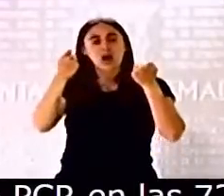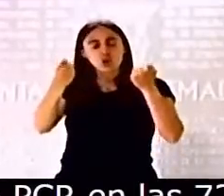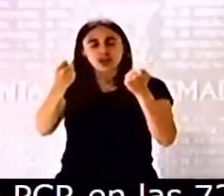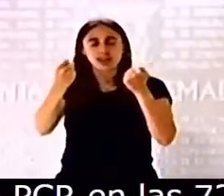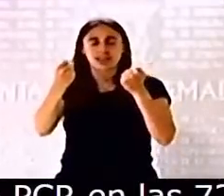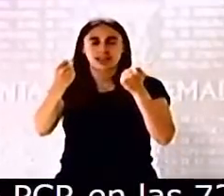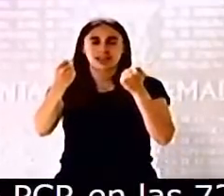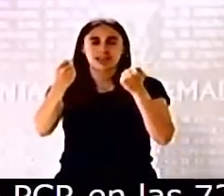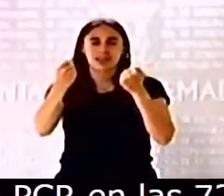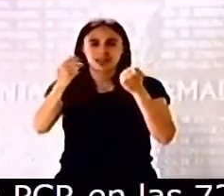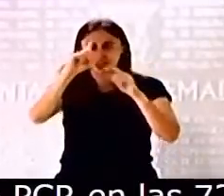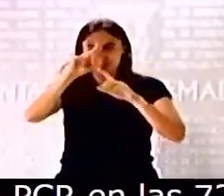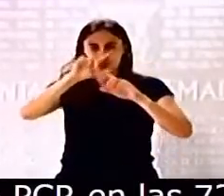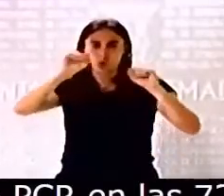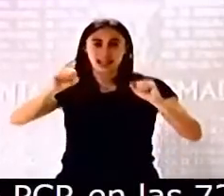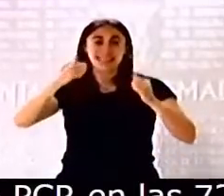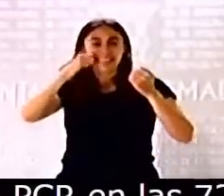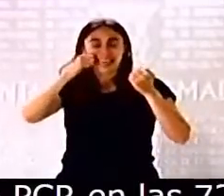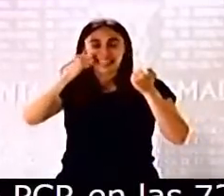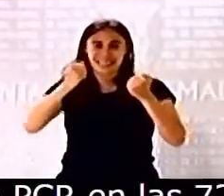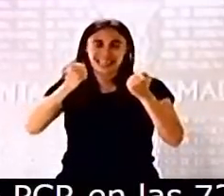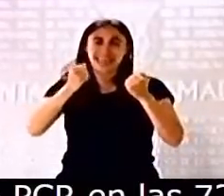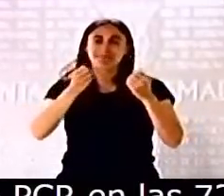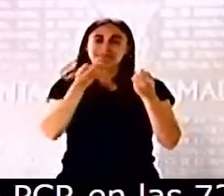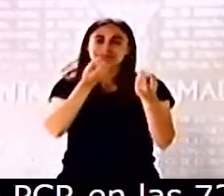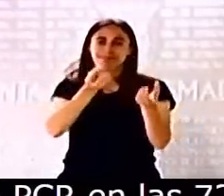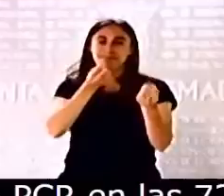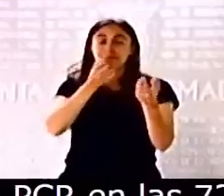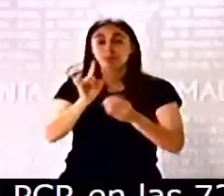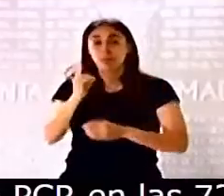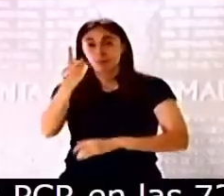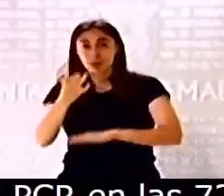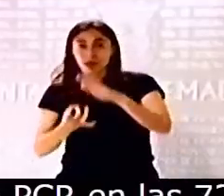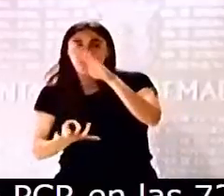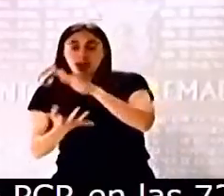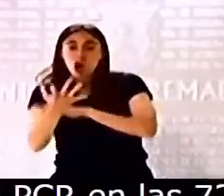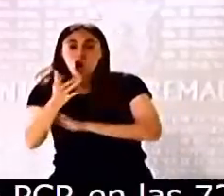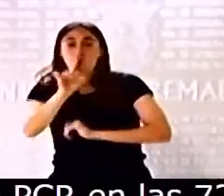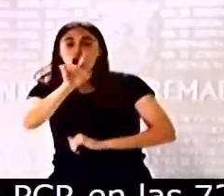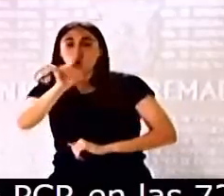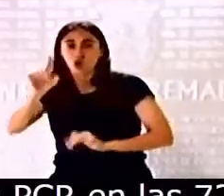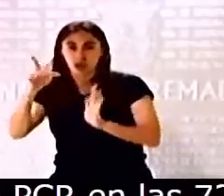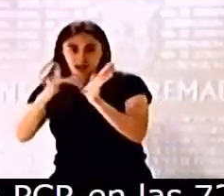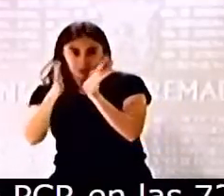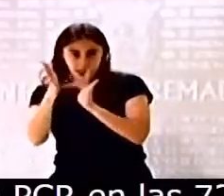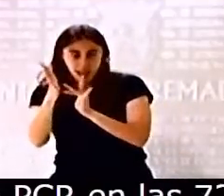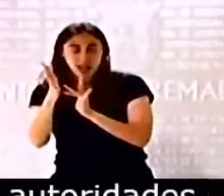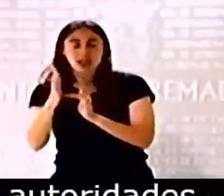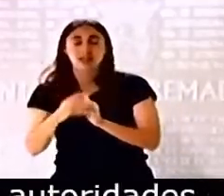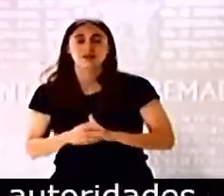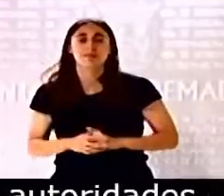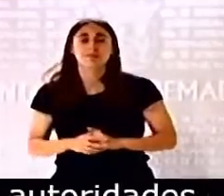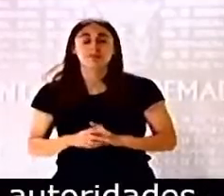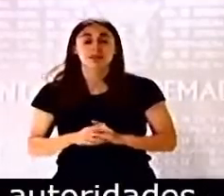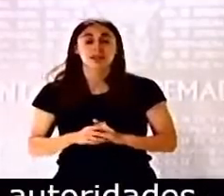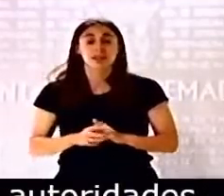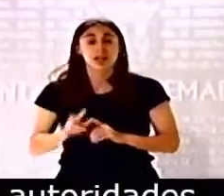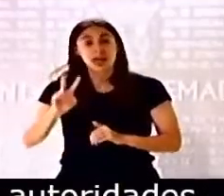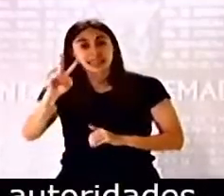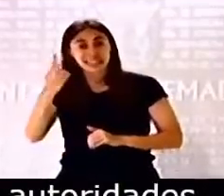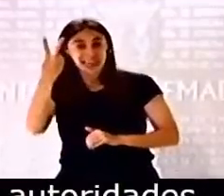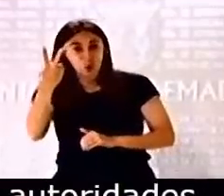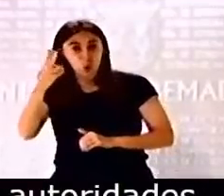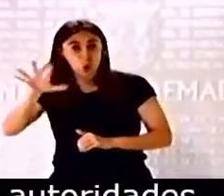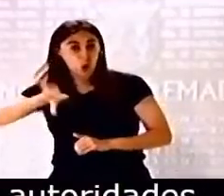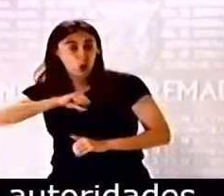Sanidad. El primer caso positivo de brote se diagnostica el 11 de abril. El segundo caso positivo